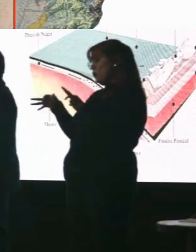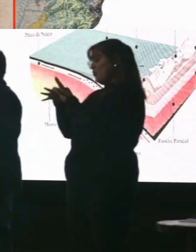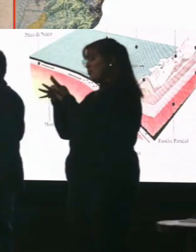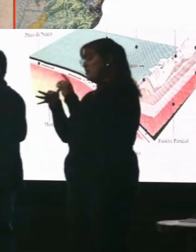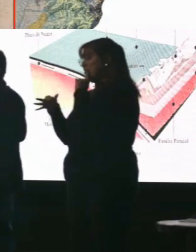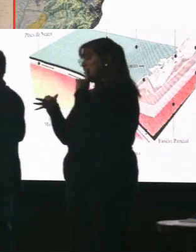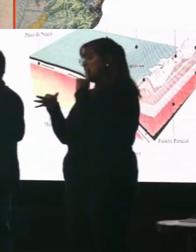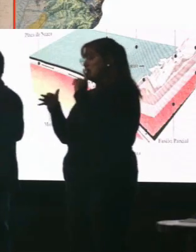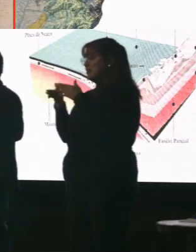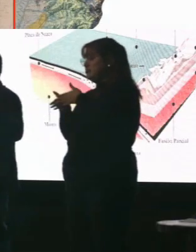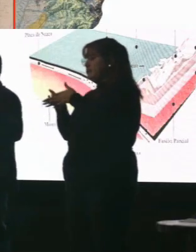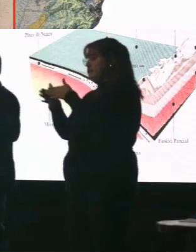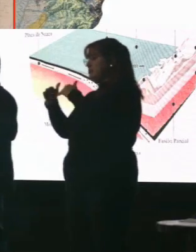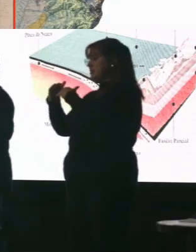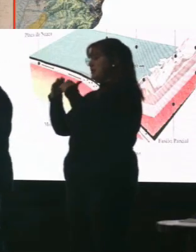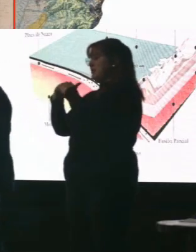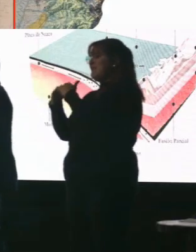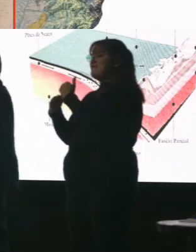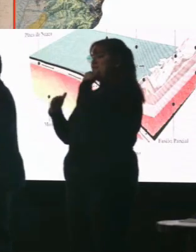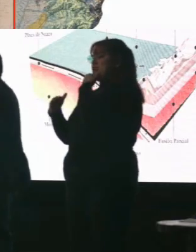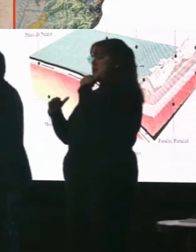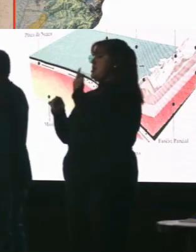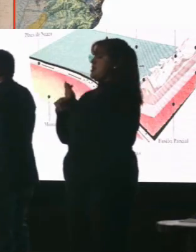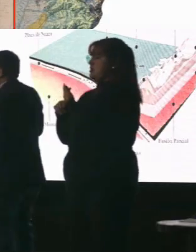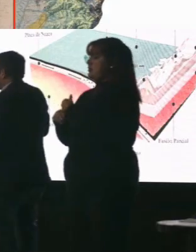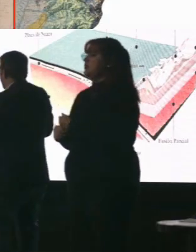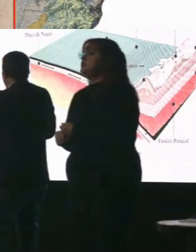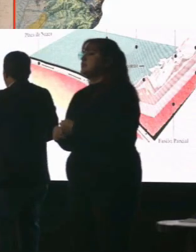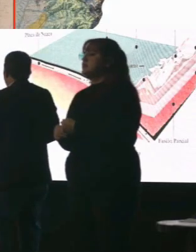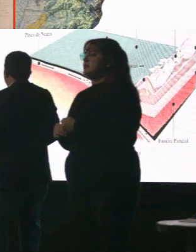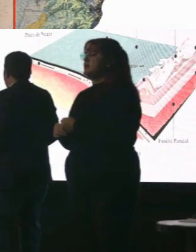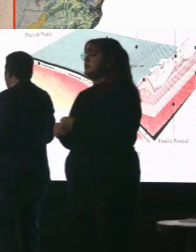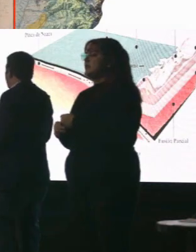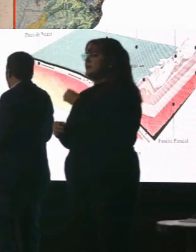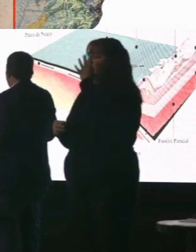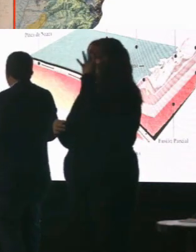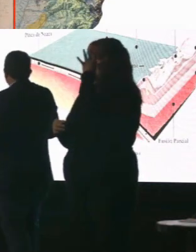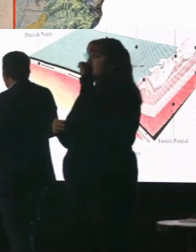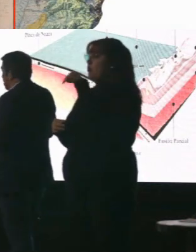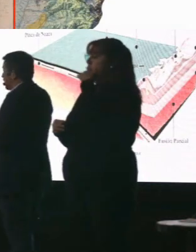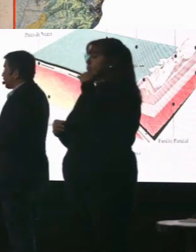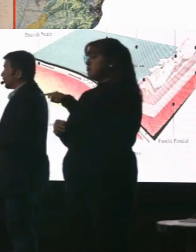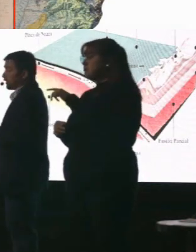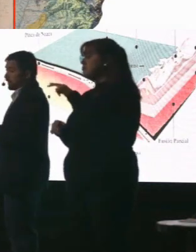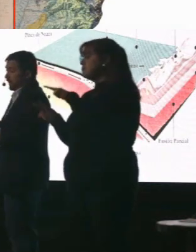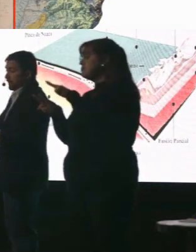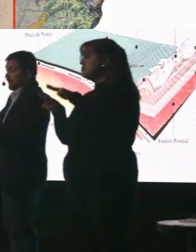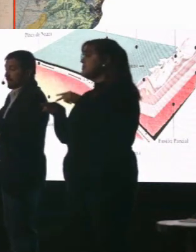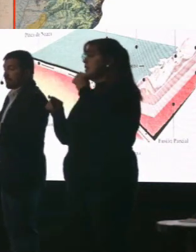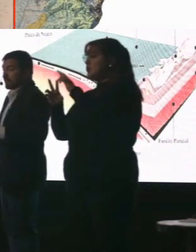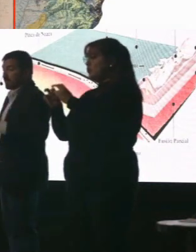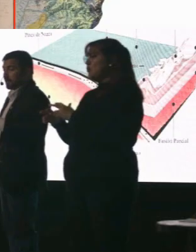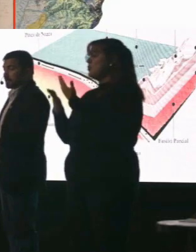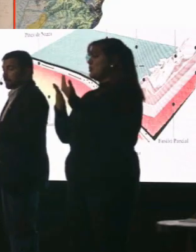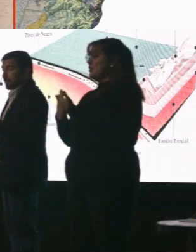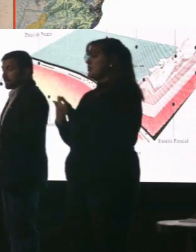Esas carreteras serían las fallas geológicas que son tan llamativas hoy día. Y entonces el material